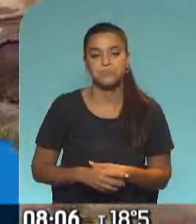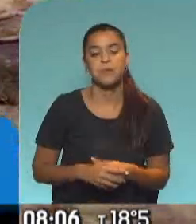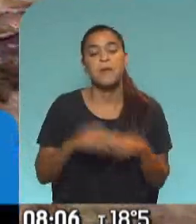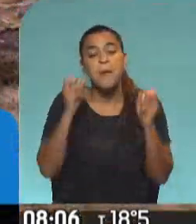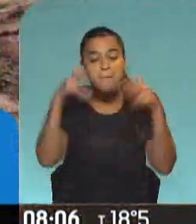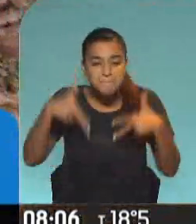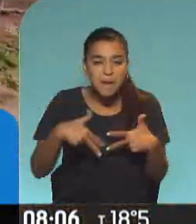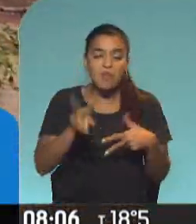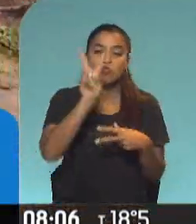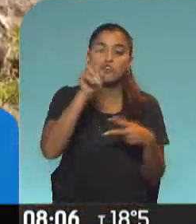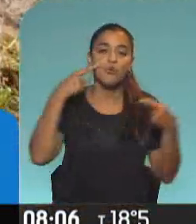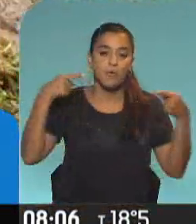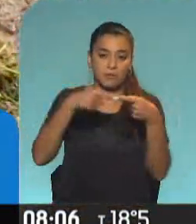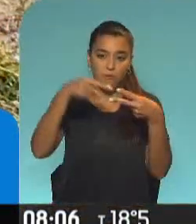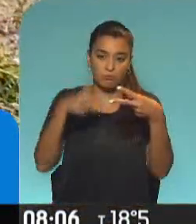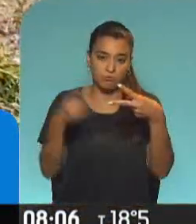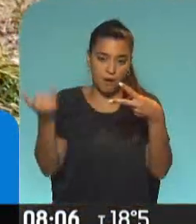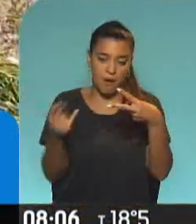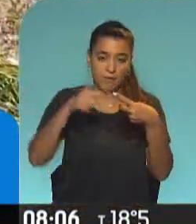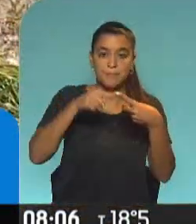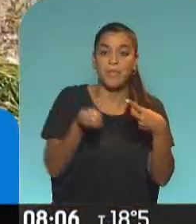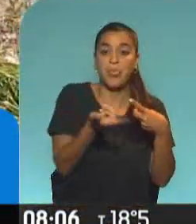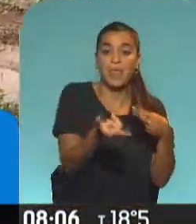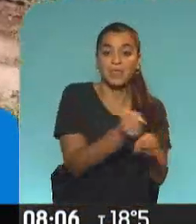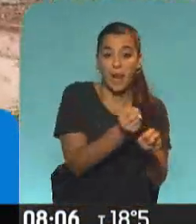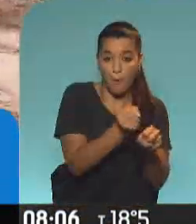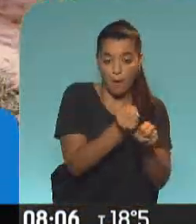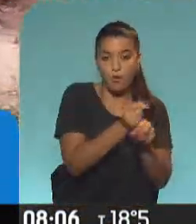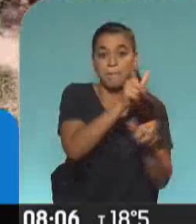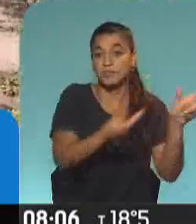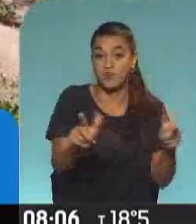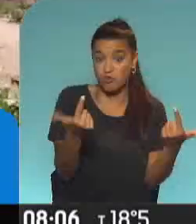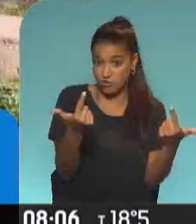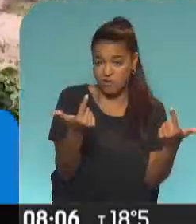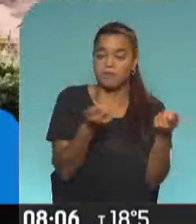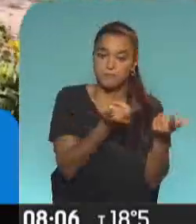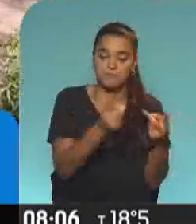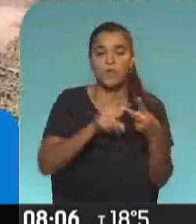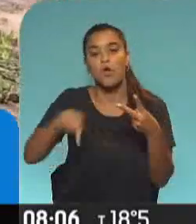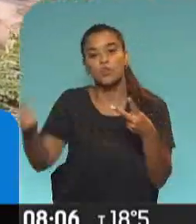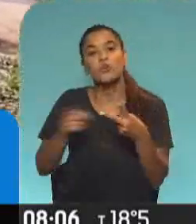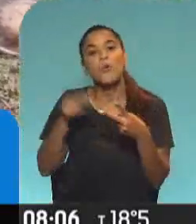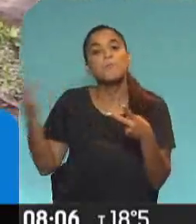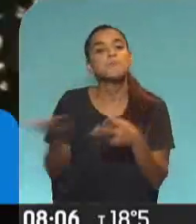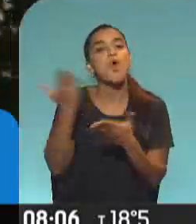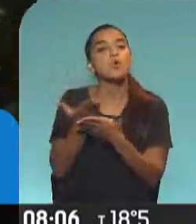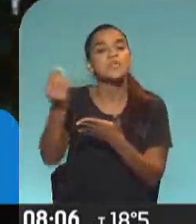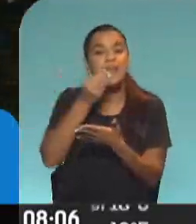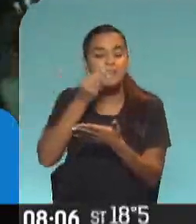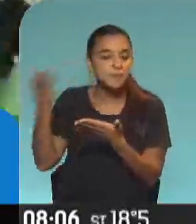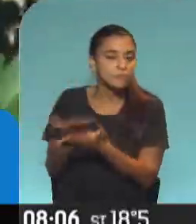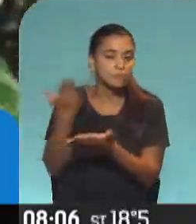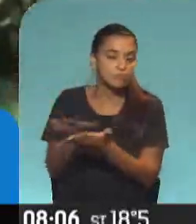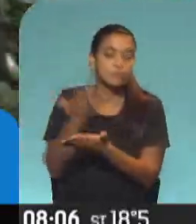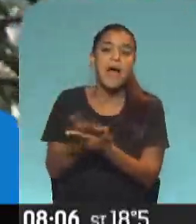Lanzan tiene dos claros objetivos: darle trabajo a los desocupados y producir alimentos que sean